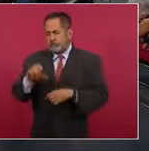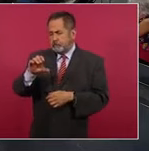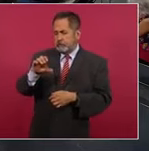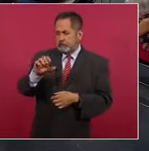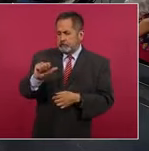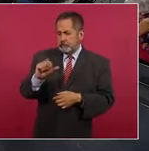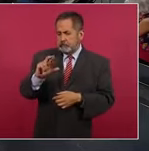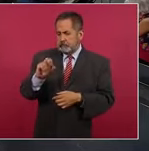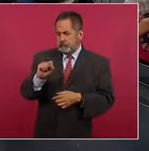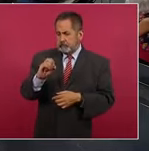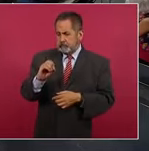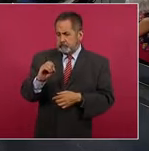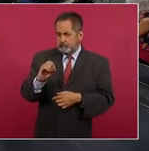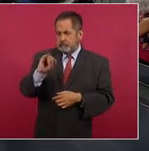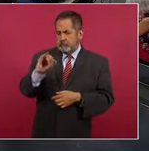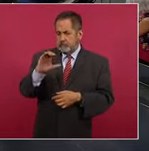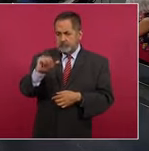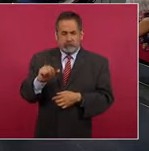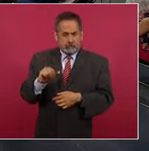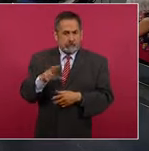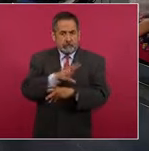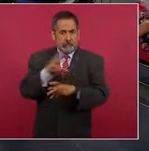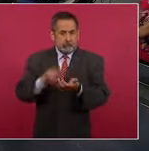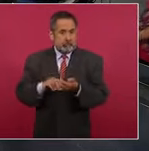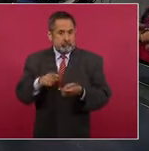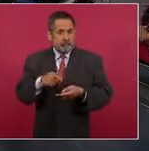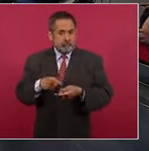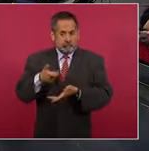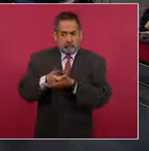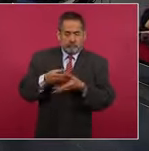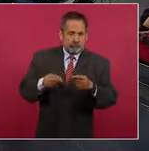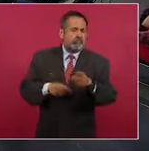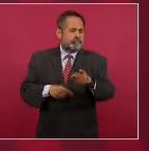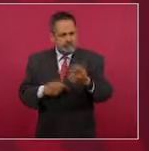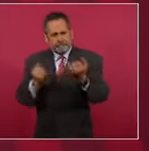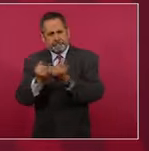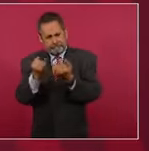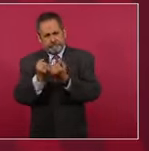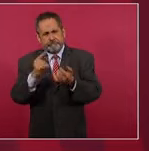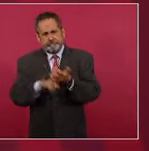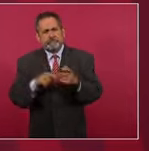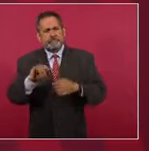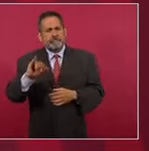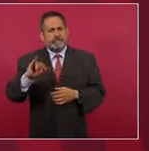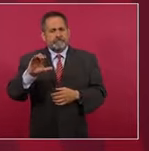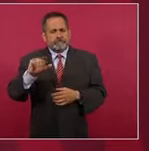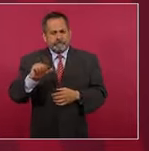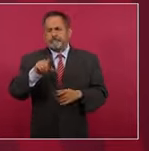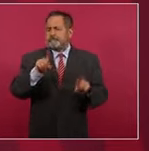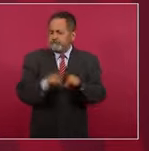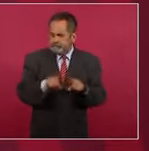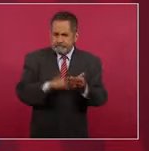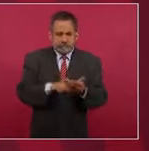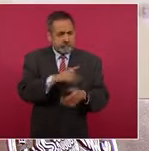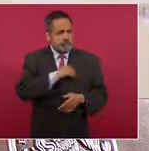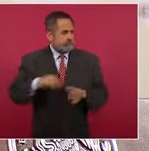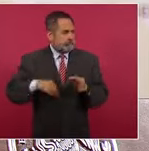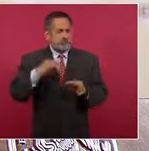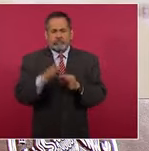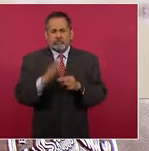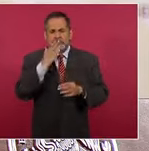y ICA son los que más están absorbiendo los gastos de reparación. ICA también participó y están cumpliendo. O